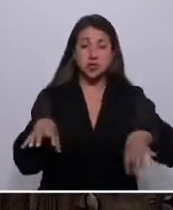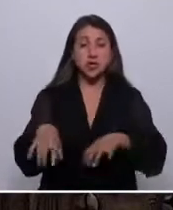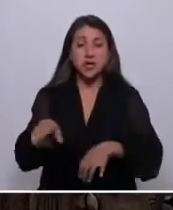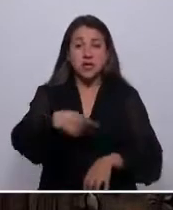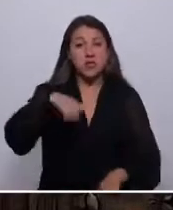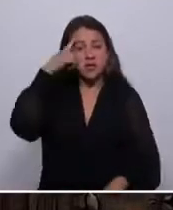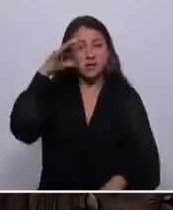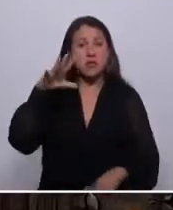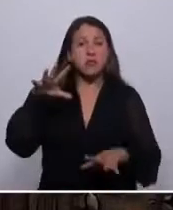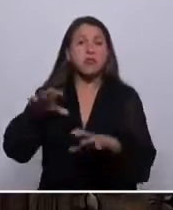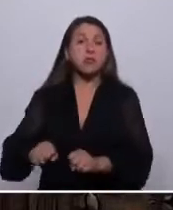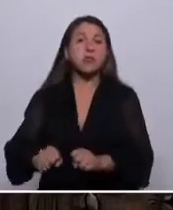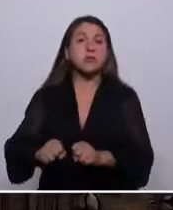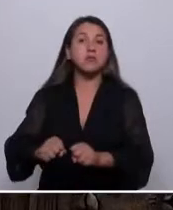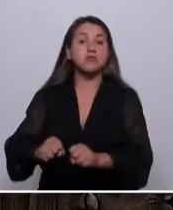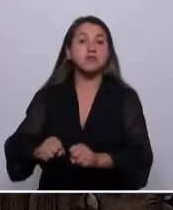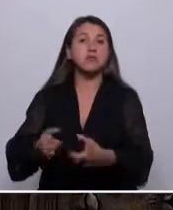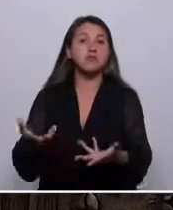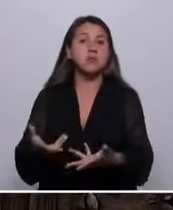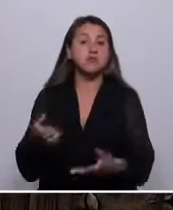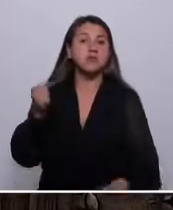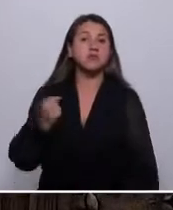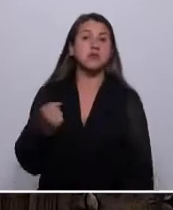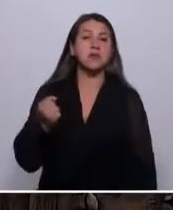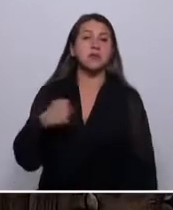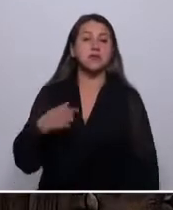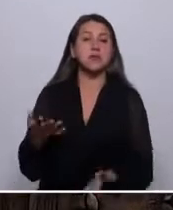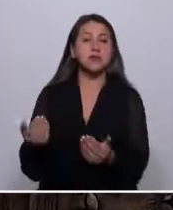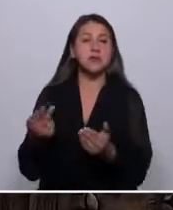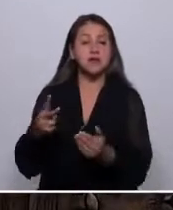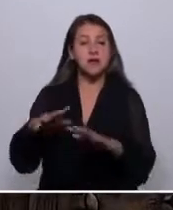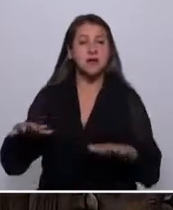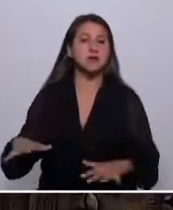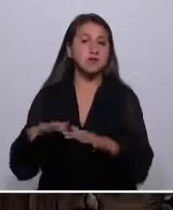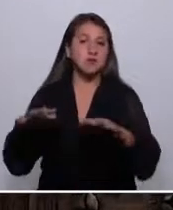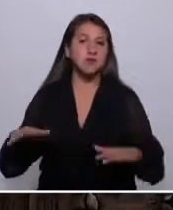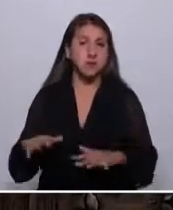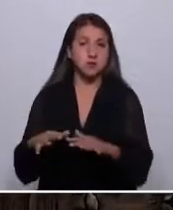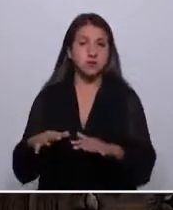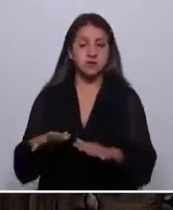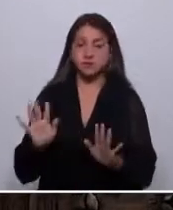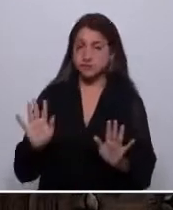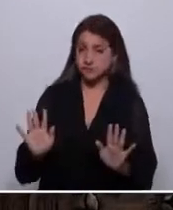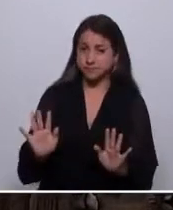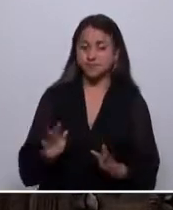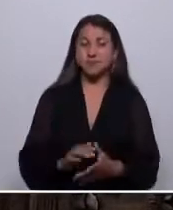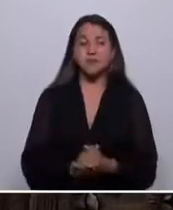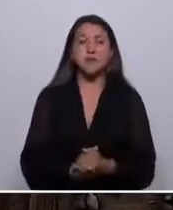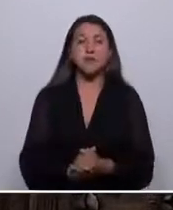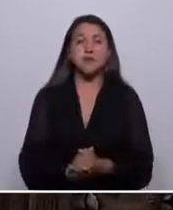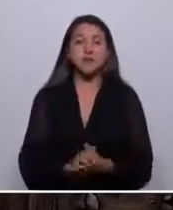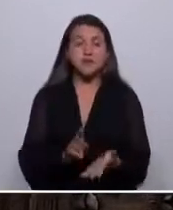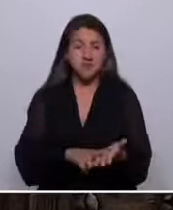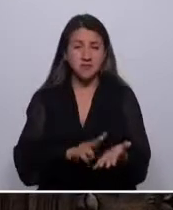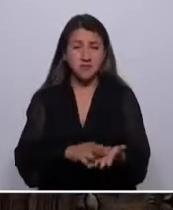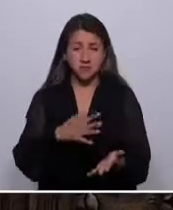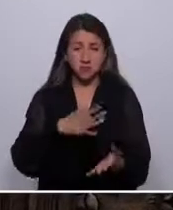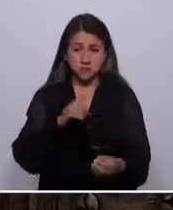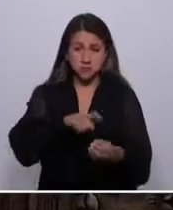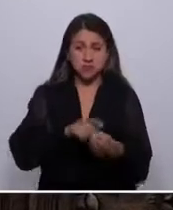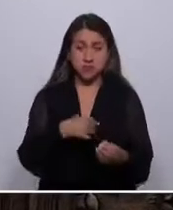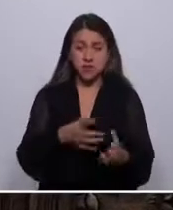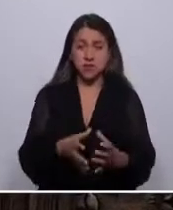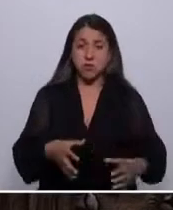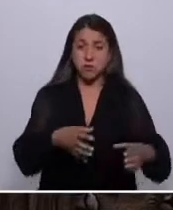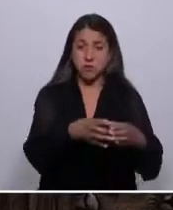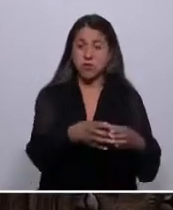monopolio de la empatía, de la necesidad y del esfuerzo, pero lo cierto es que ser de mi sector no